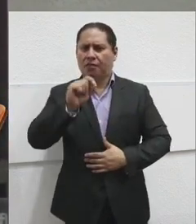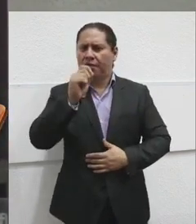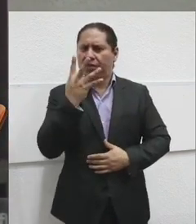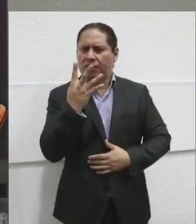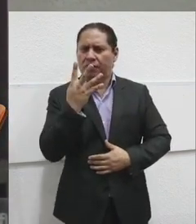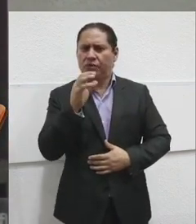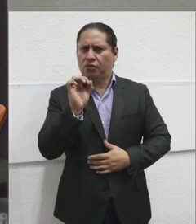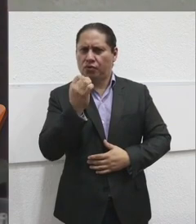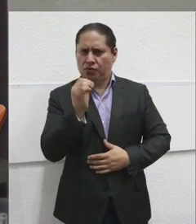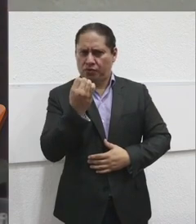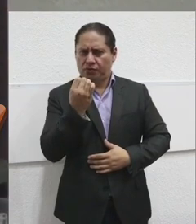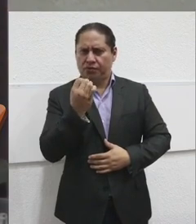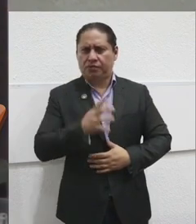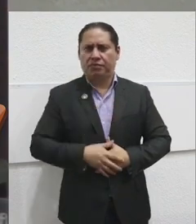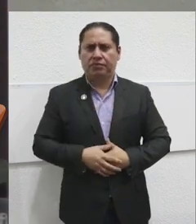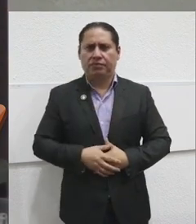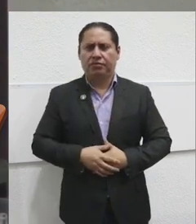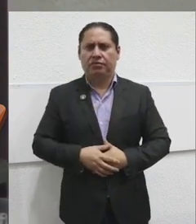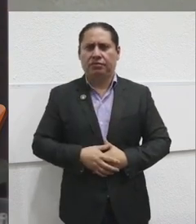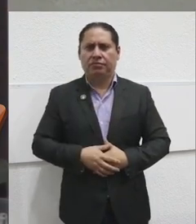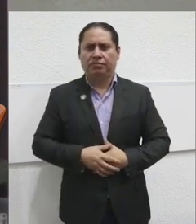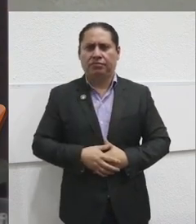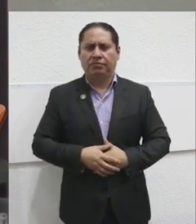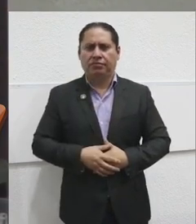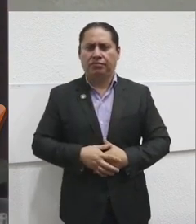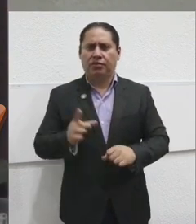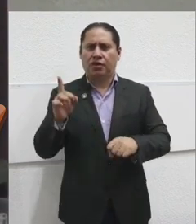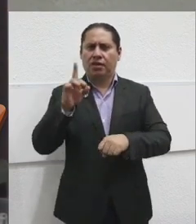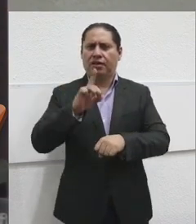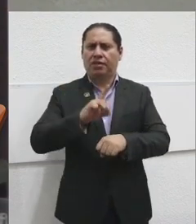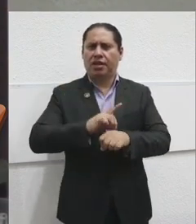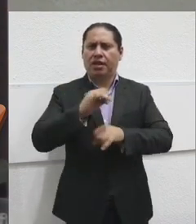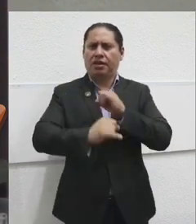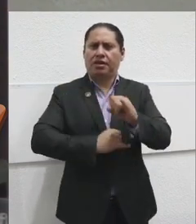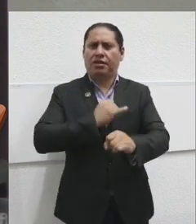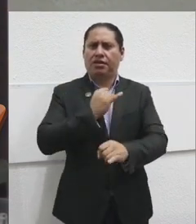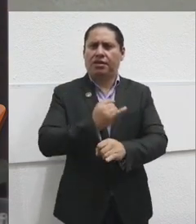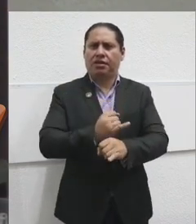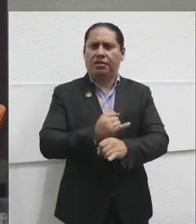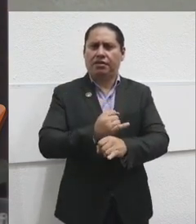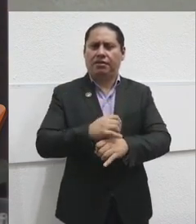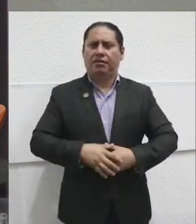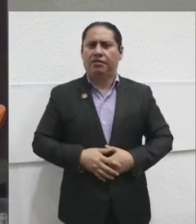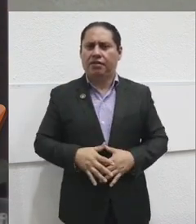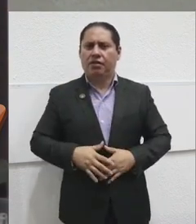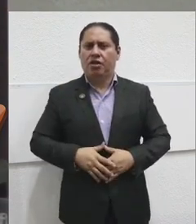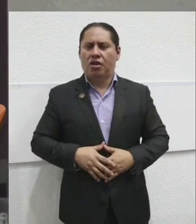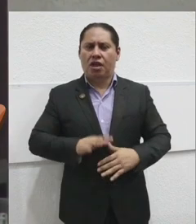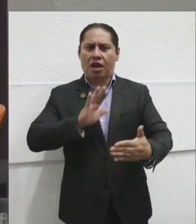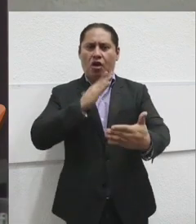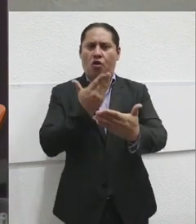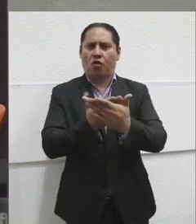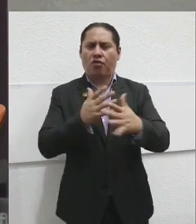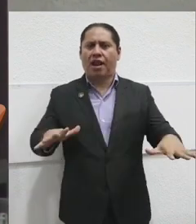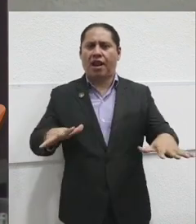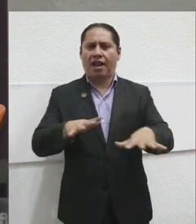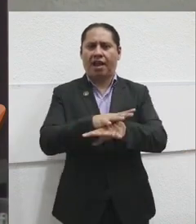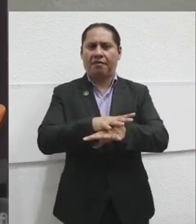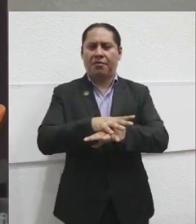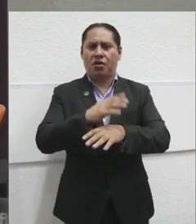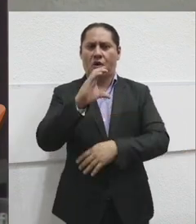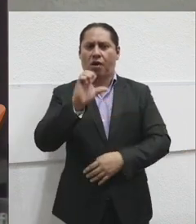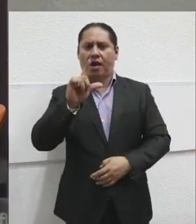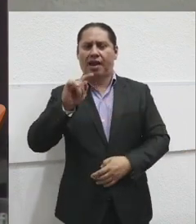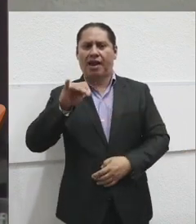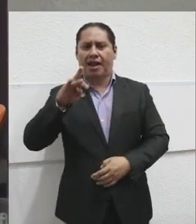El 24 de este mes será el Día Internacional contra el Cambio Climático. Y el objetivo